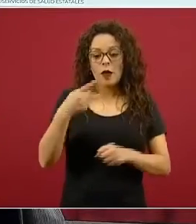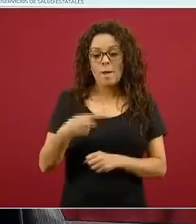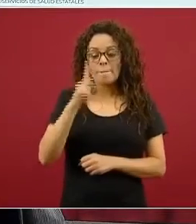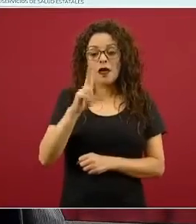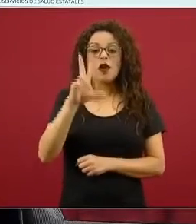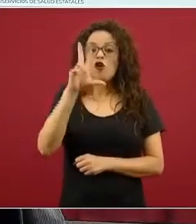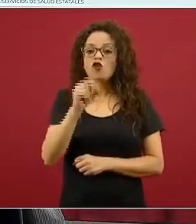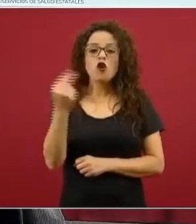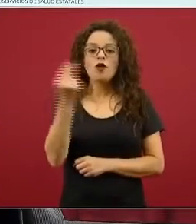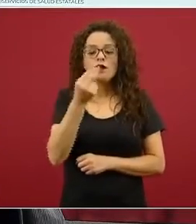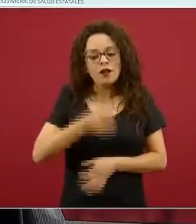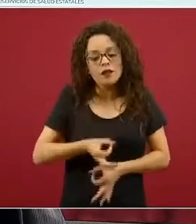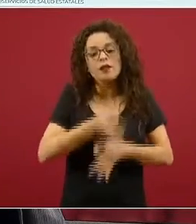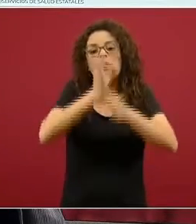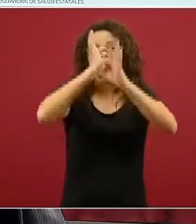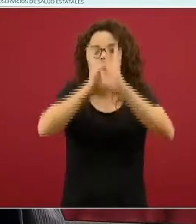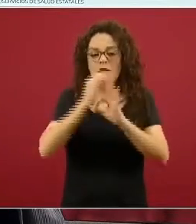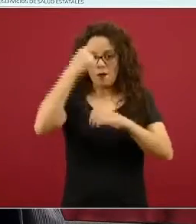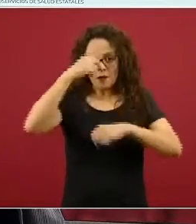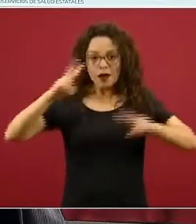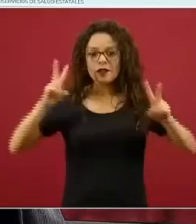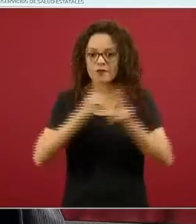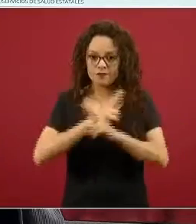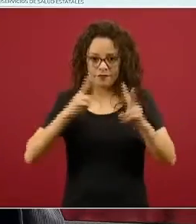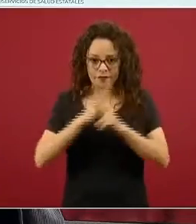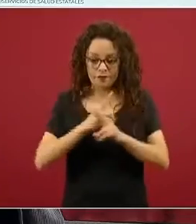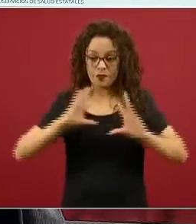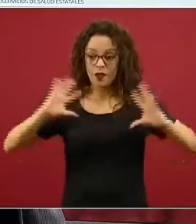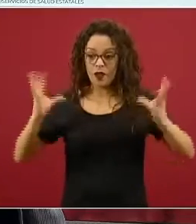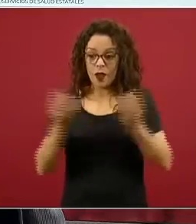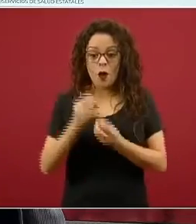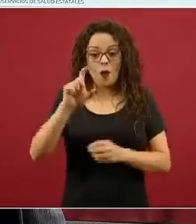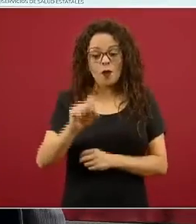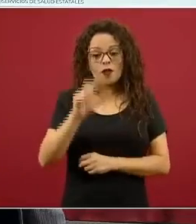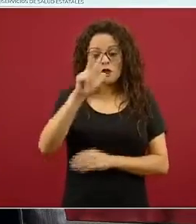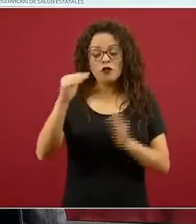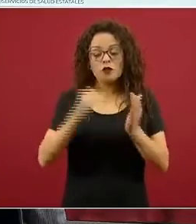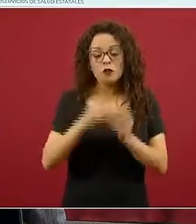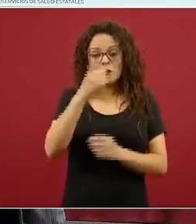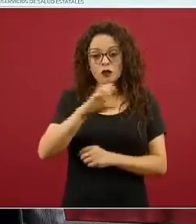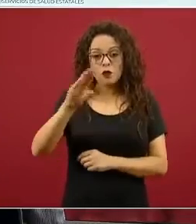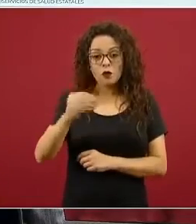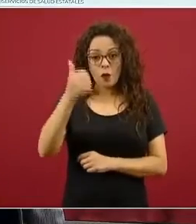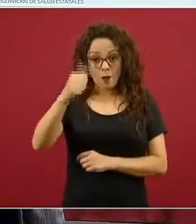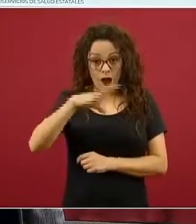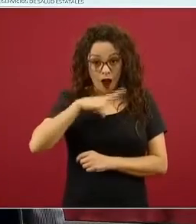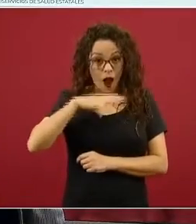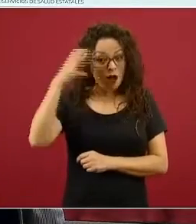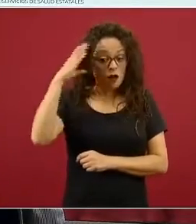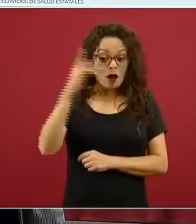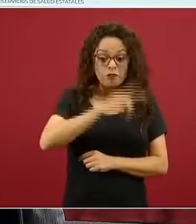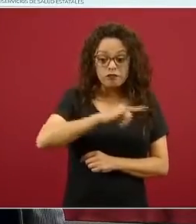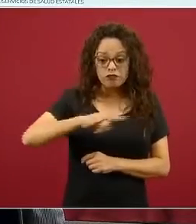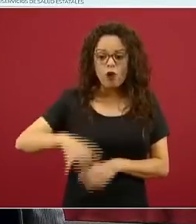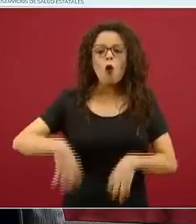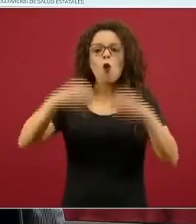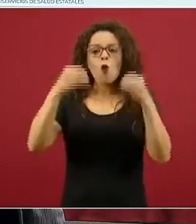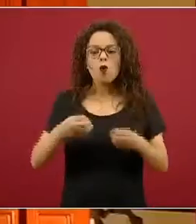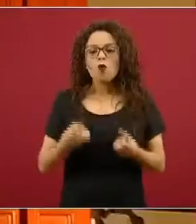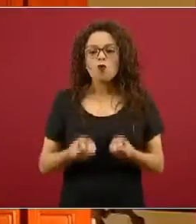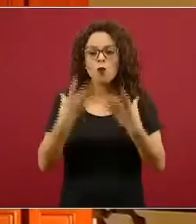requerir ventilación mecánica. Del total de 28.196 que se tienen camas, están ocupadas